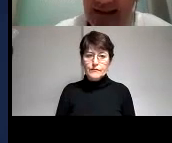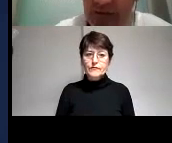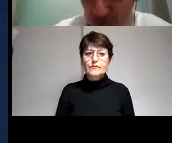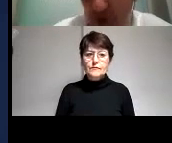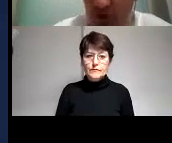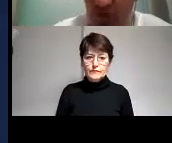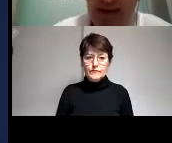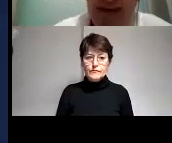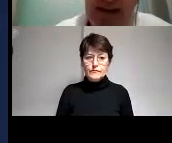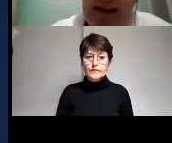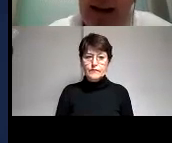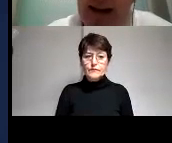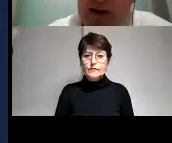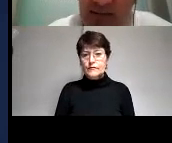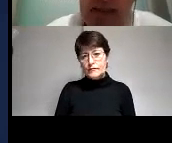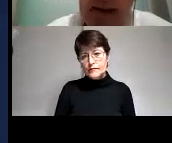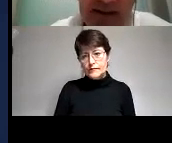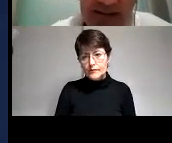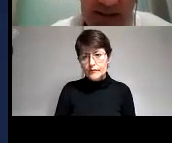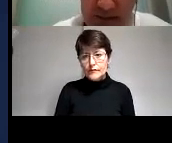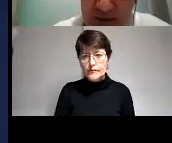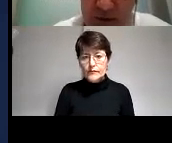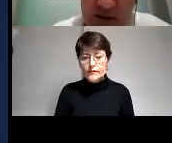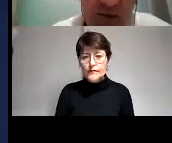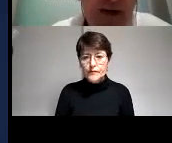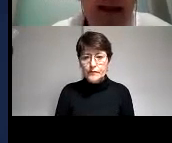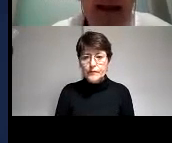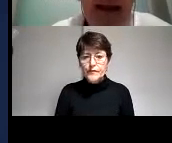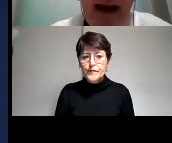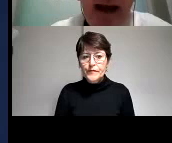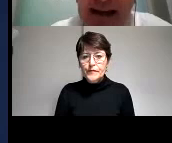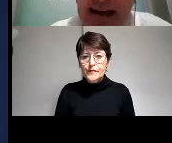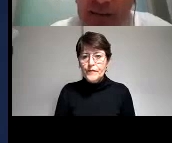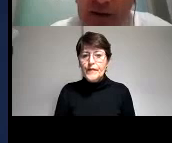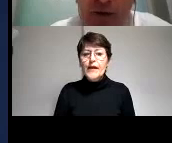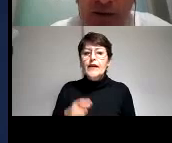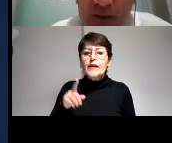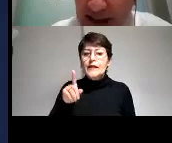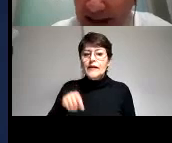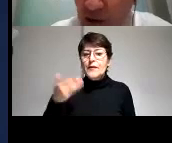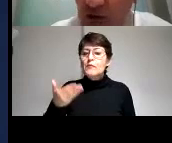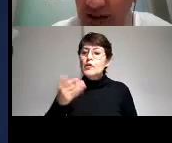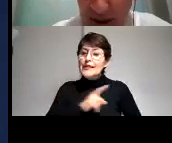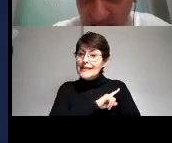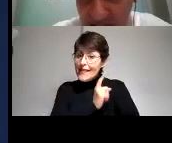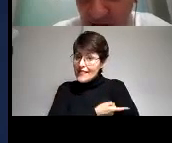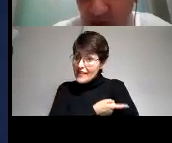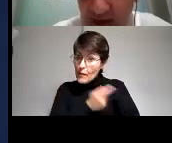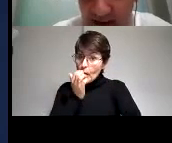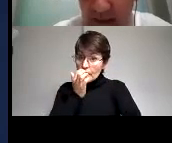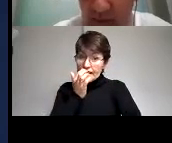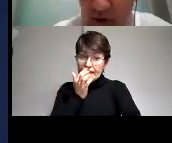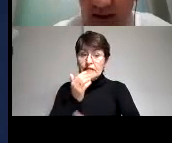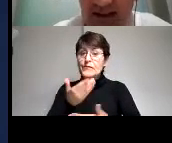ante un obstáculo importante a la hora de avanzar hacia el interior de nuestro cuerpo. Aumenta el rendimiento deportivo porque el calostro tiene